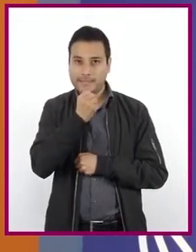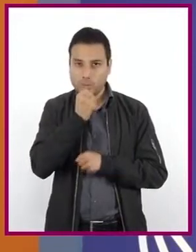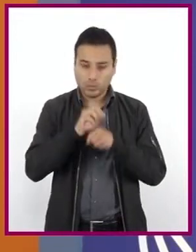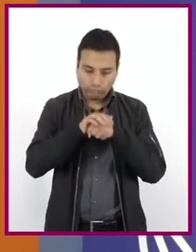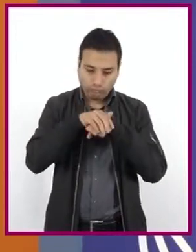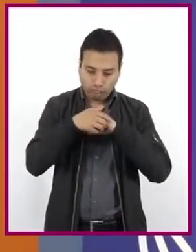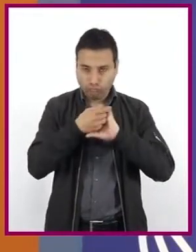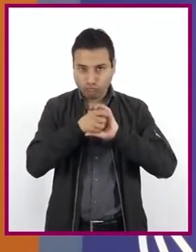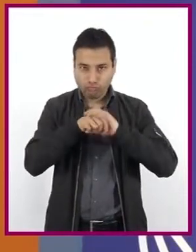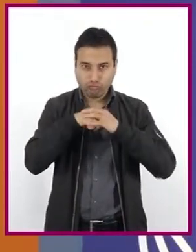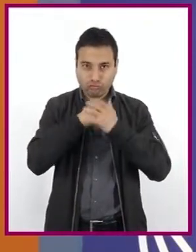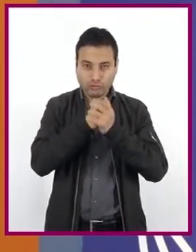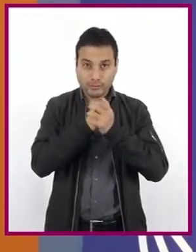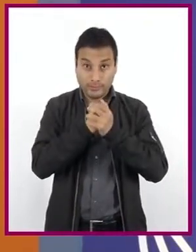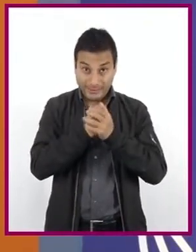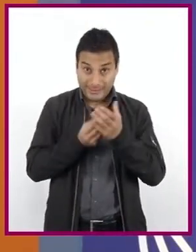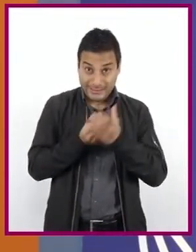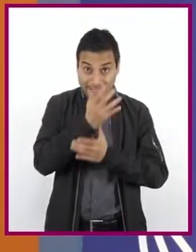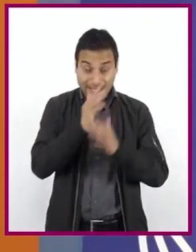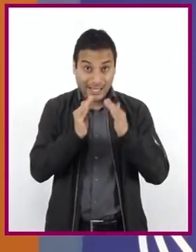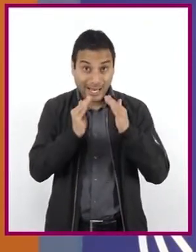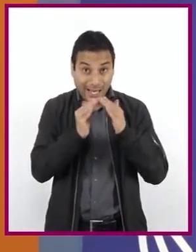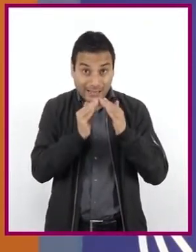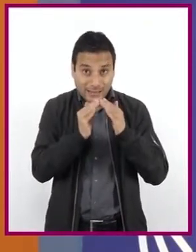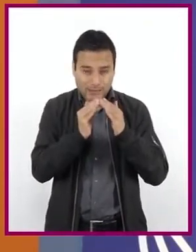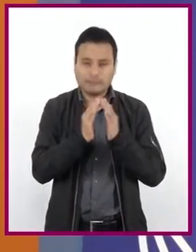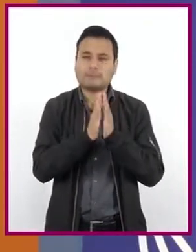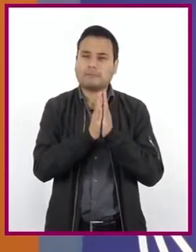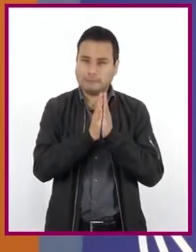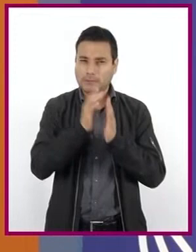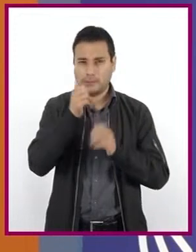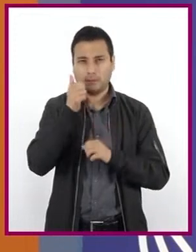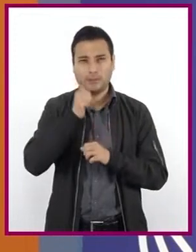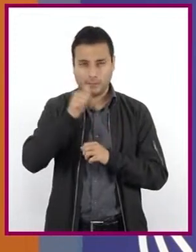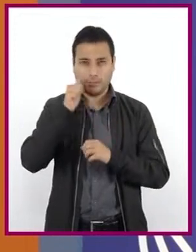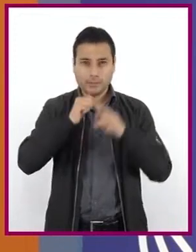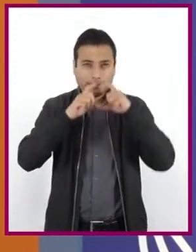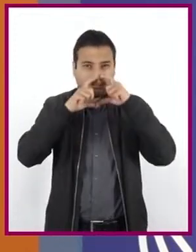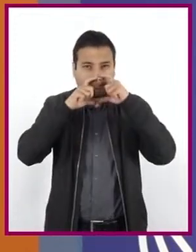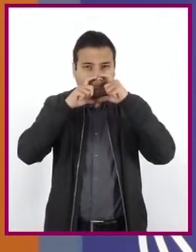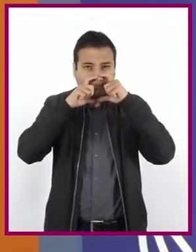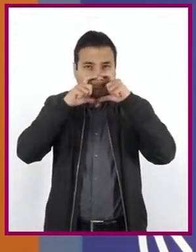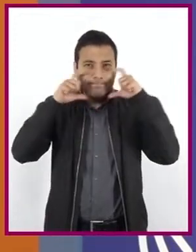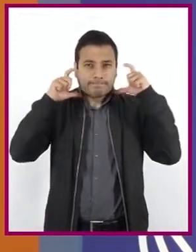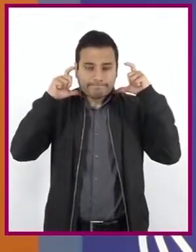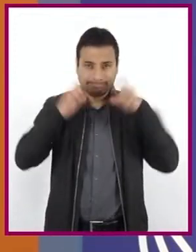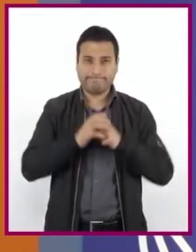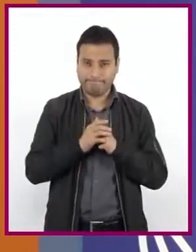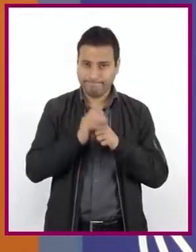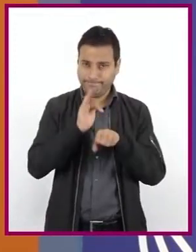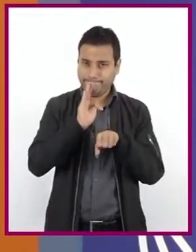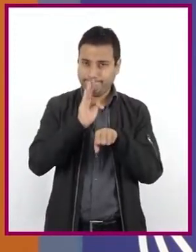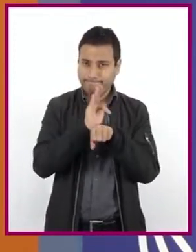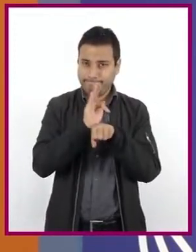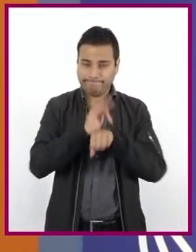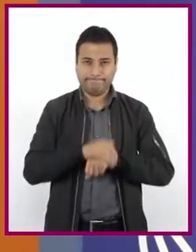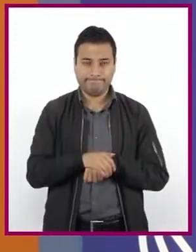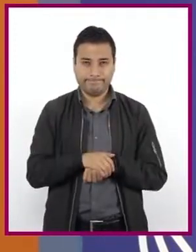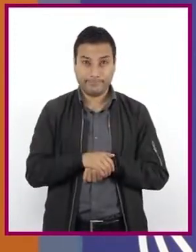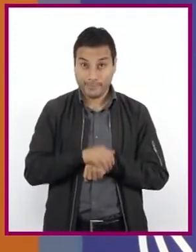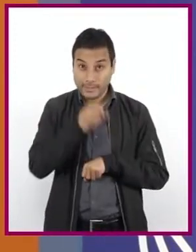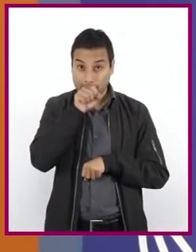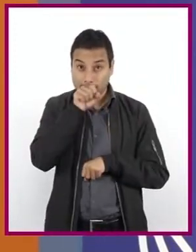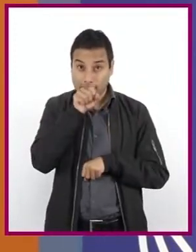es necesario salir de casa, por favor, utilicen cubrebocas sobre nariz y boca y sobre